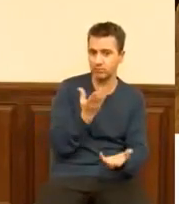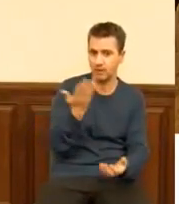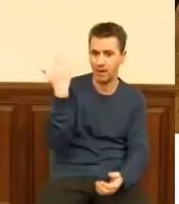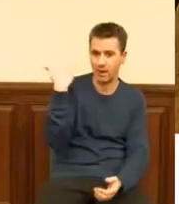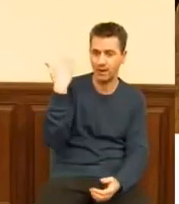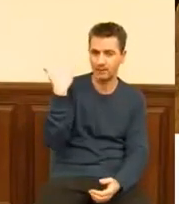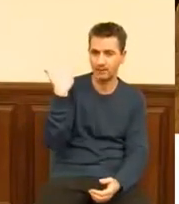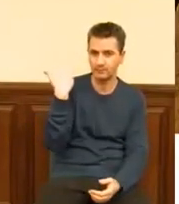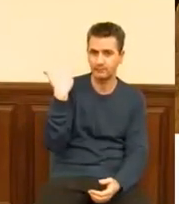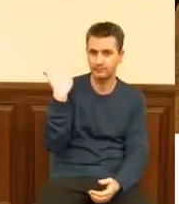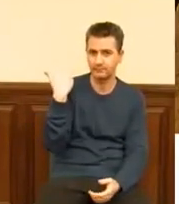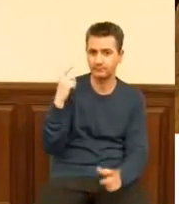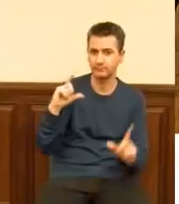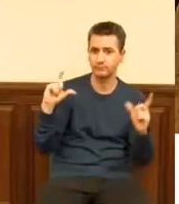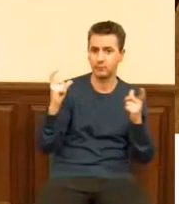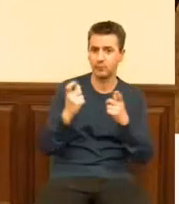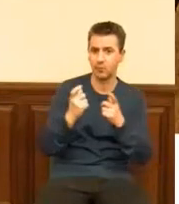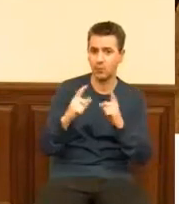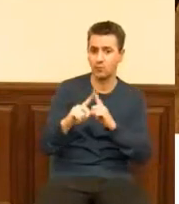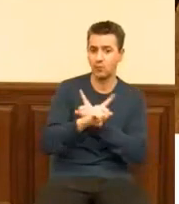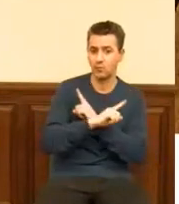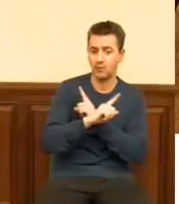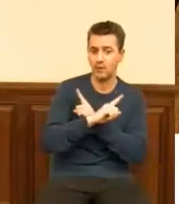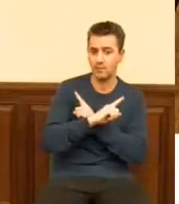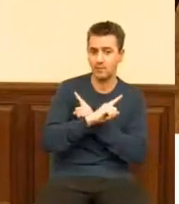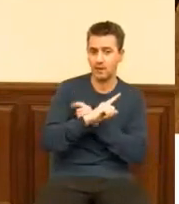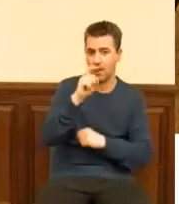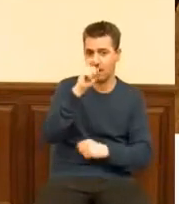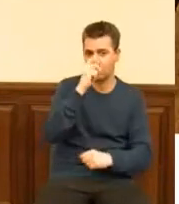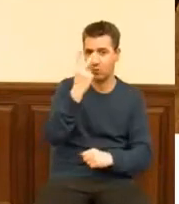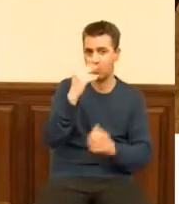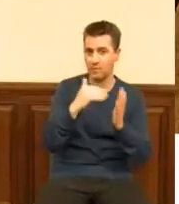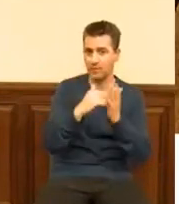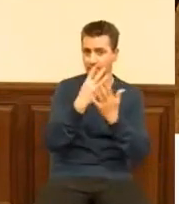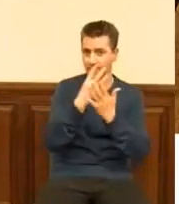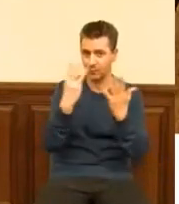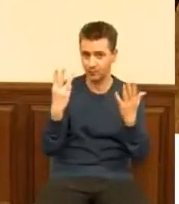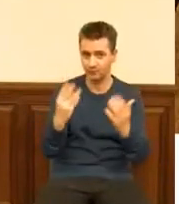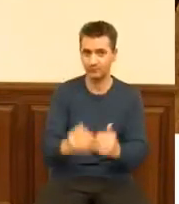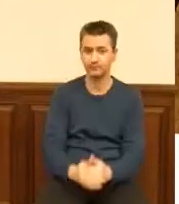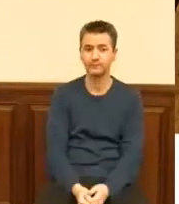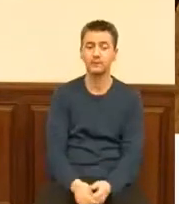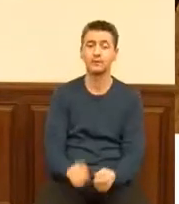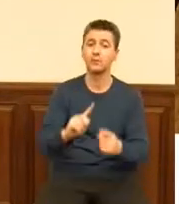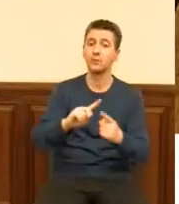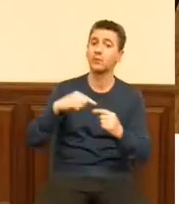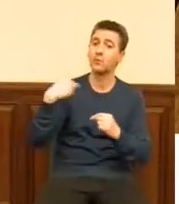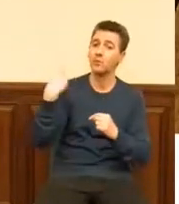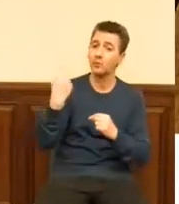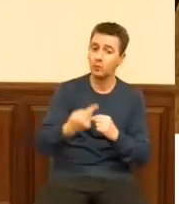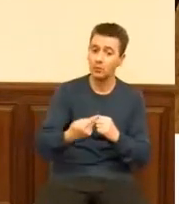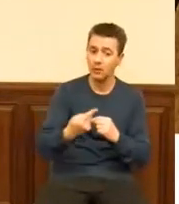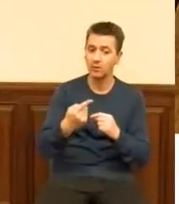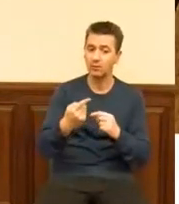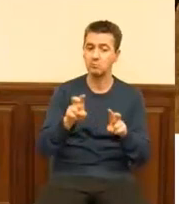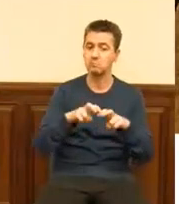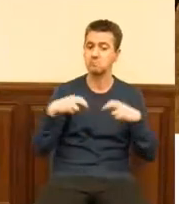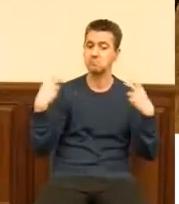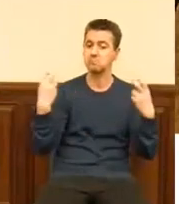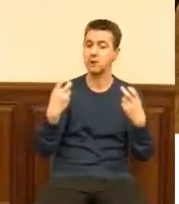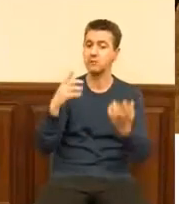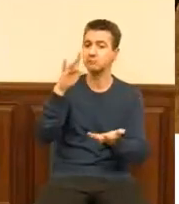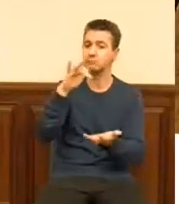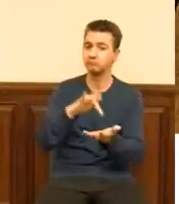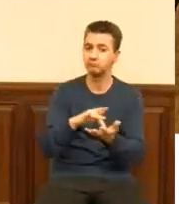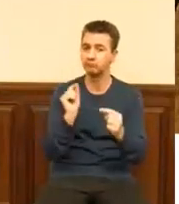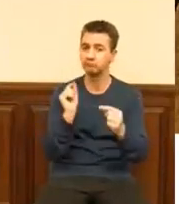celebró en noviembre del año 2018, y que luego se llevó a pleno